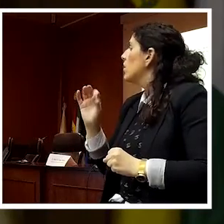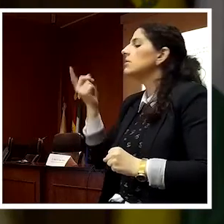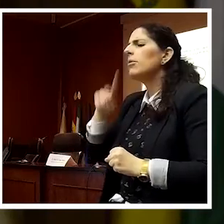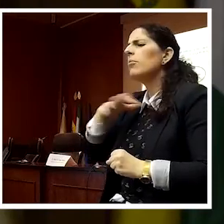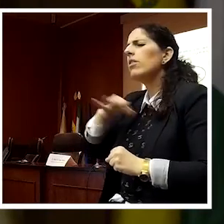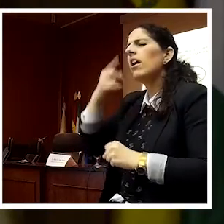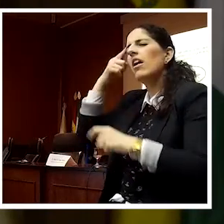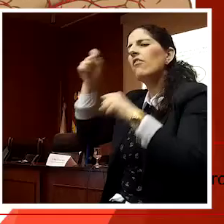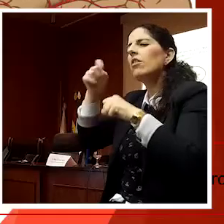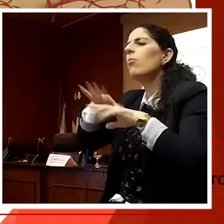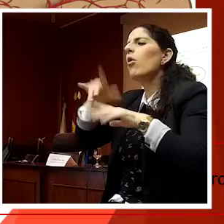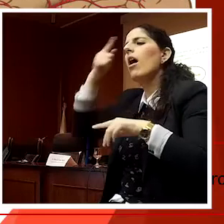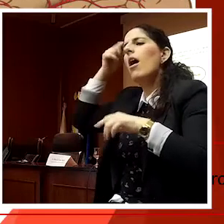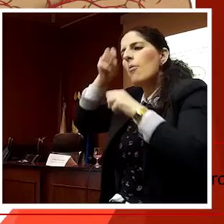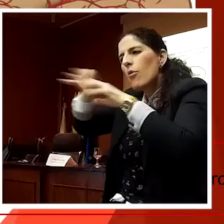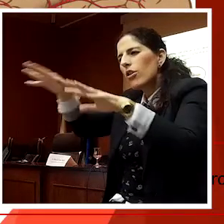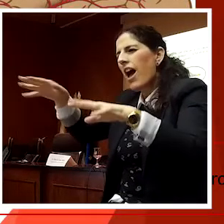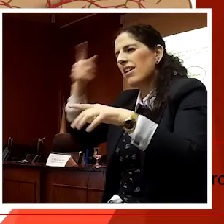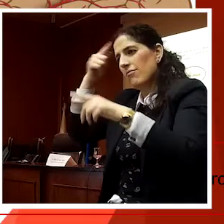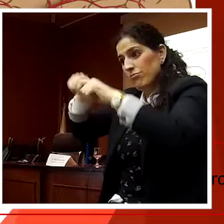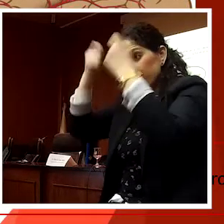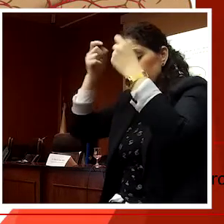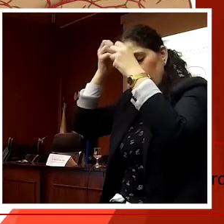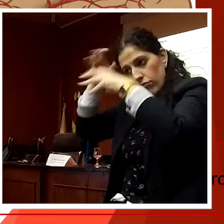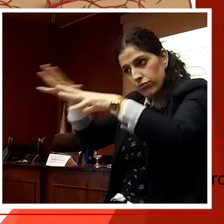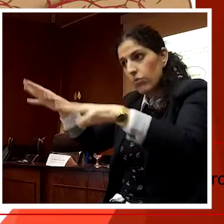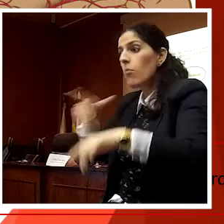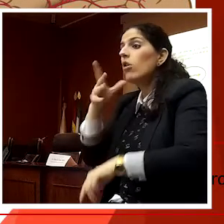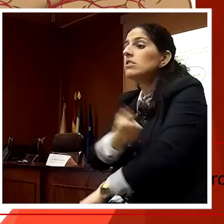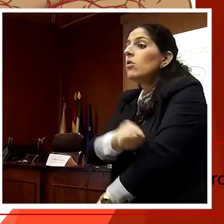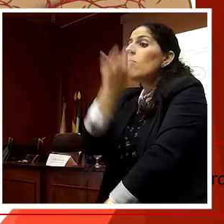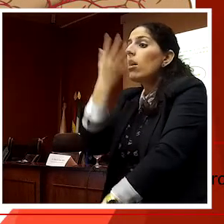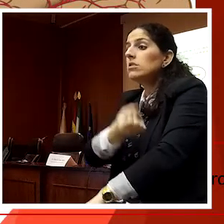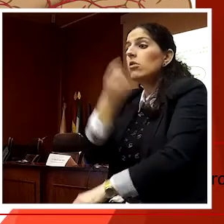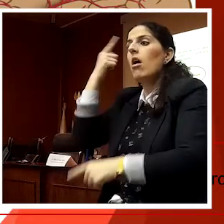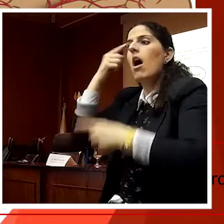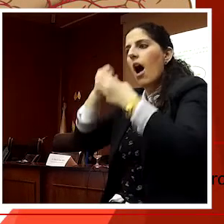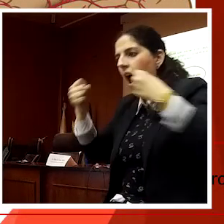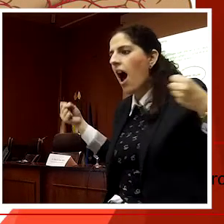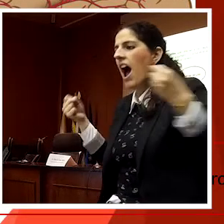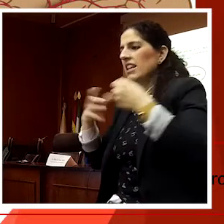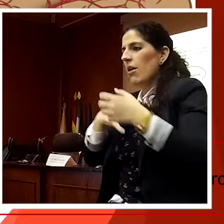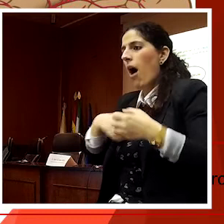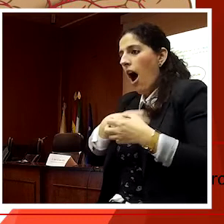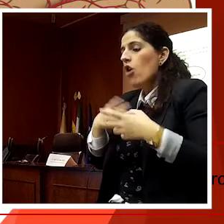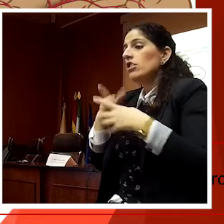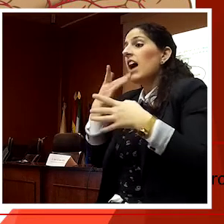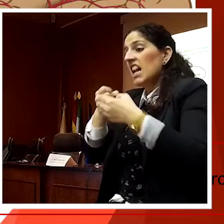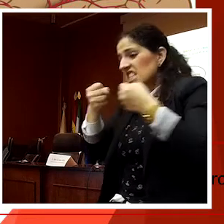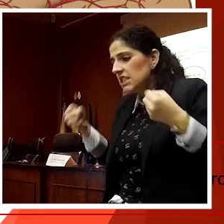también puede ser por una hemorragia. Lo más frecuente es porque tenga la tensión muy elevada. Una tensión muy alta puede romper una